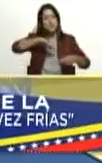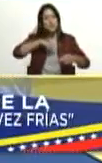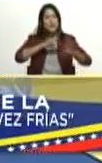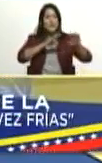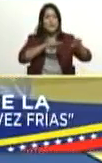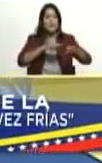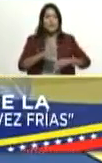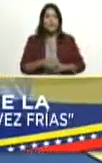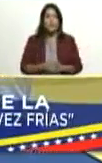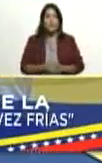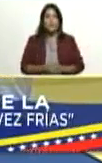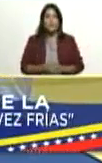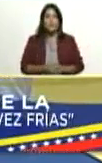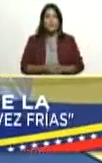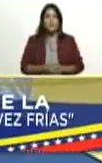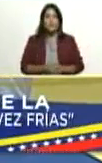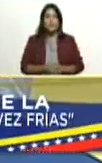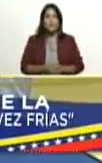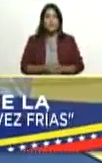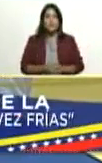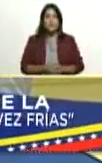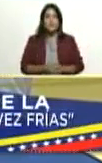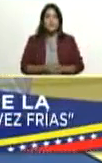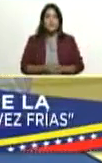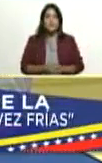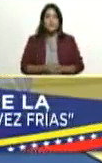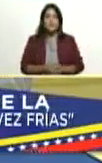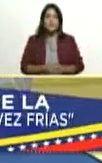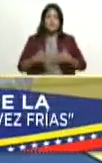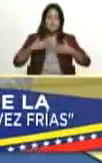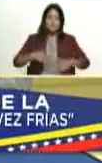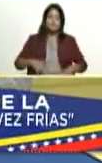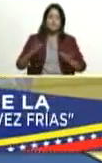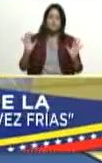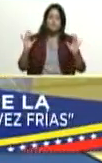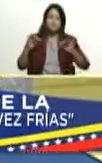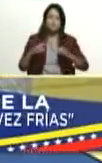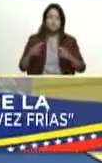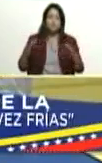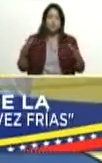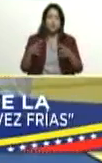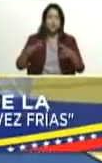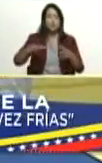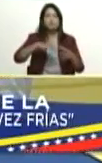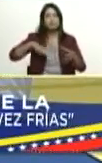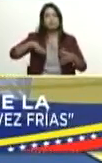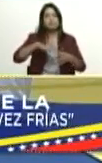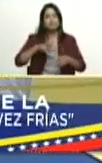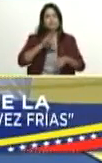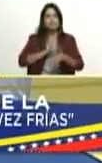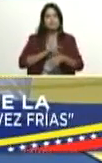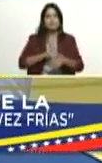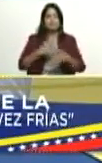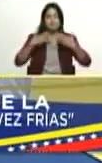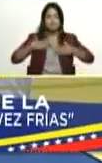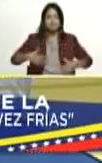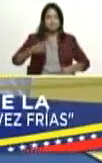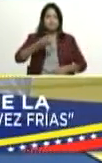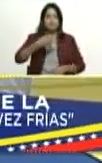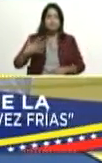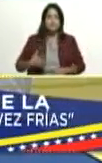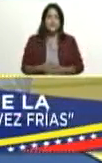como participantes del gran ejército de batas blancas. Confíe en que esta promoción